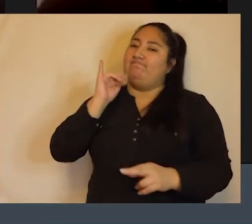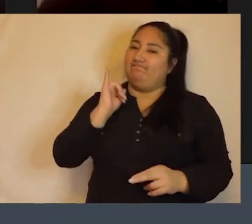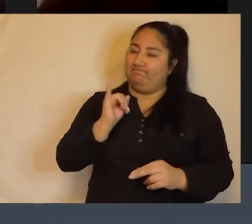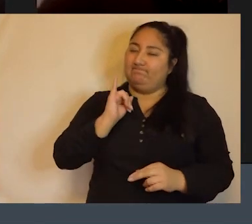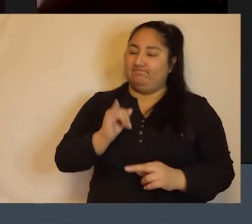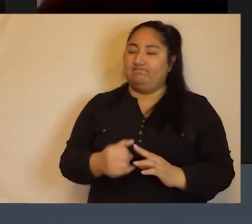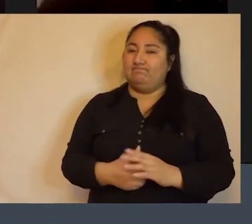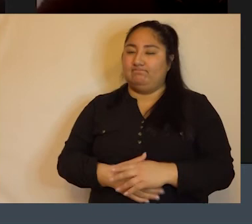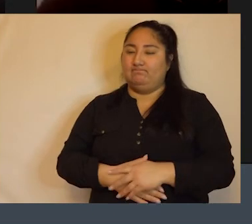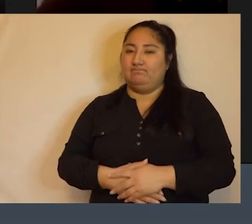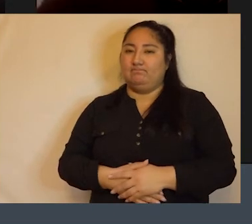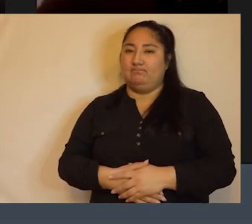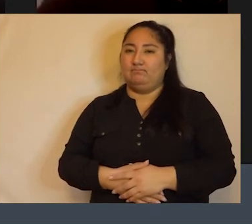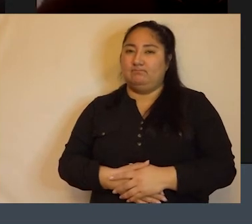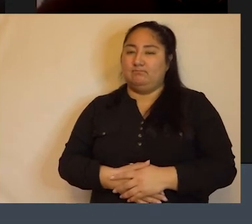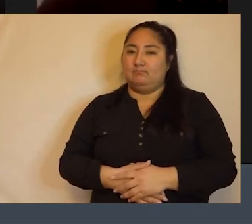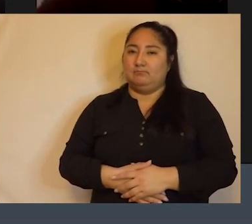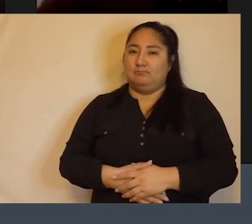Absolutamente.